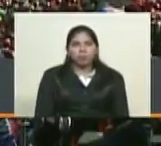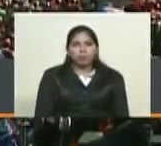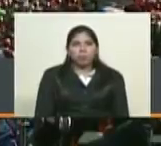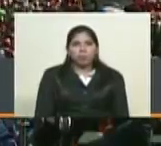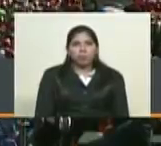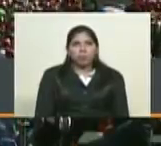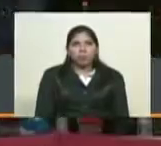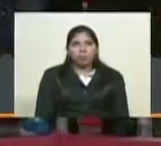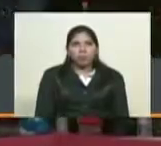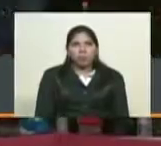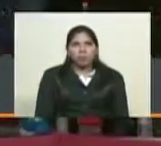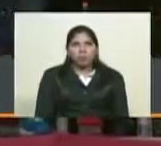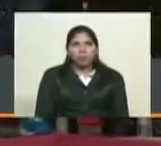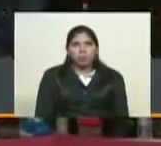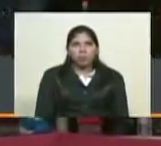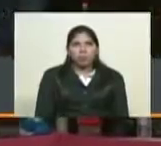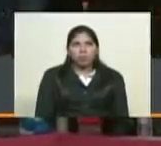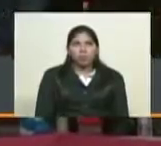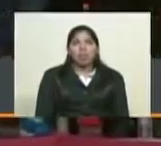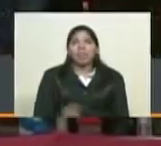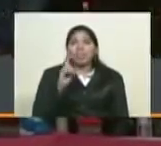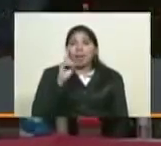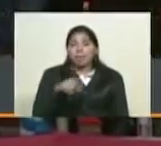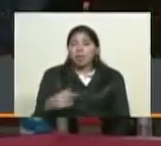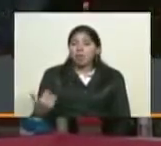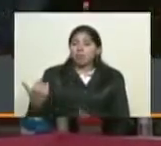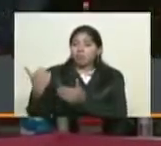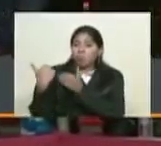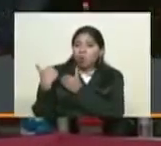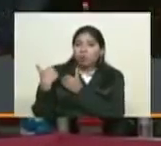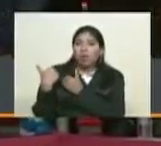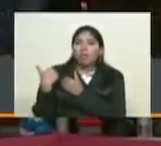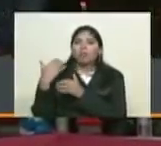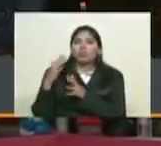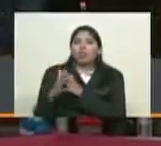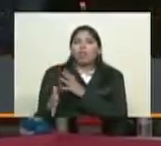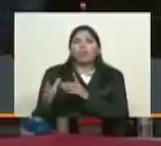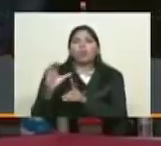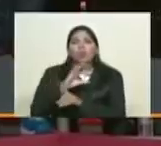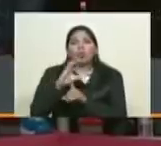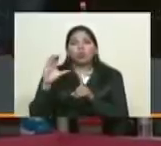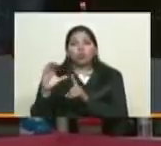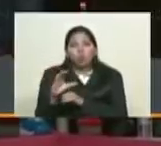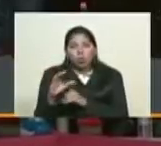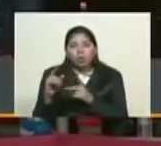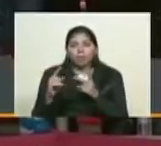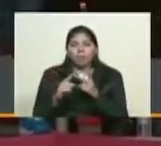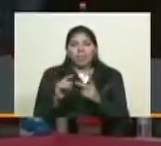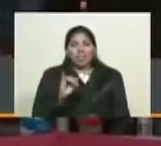A las grandes tareas de la cultura, de la identidad nacional,